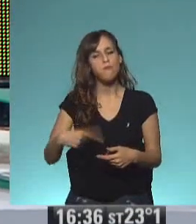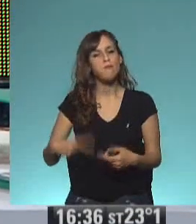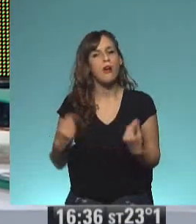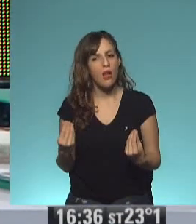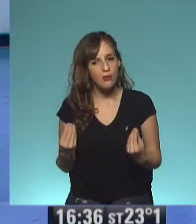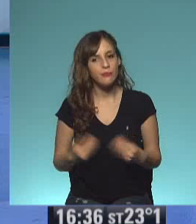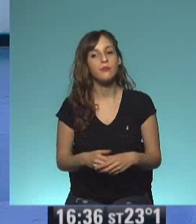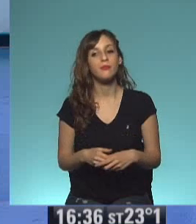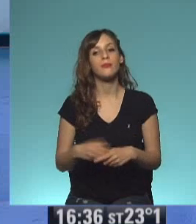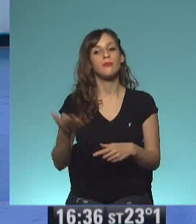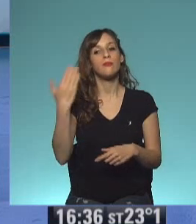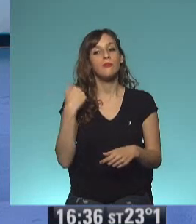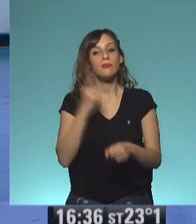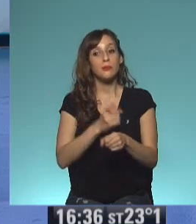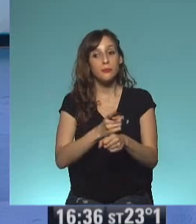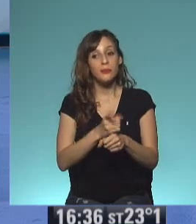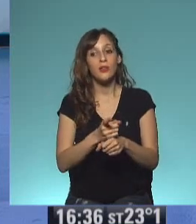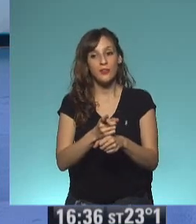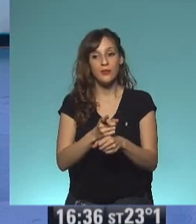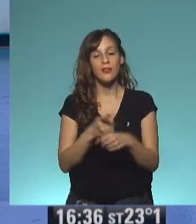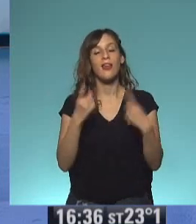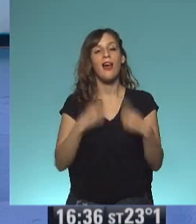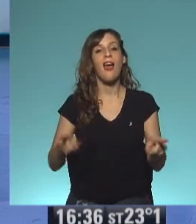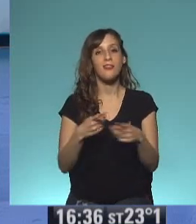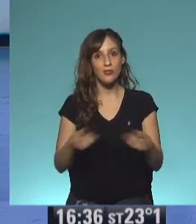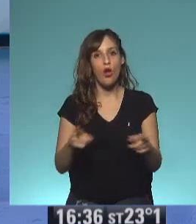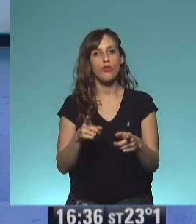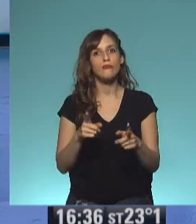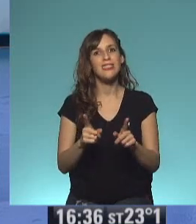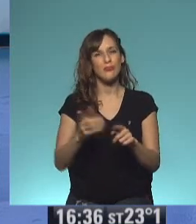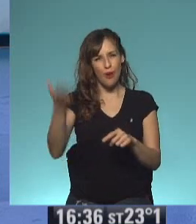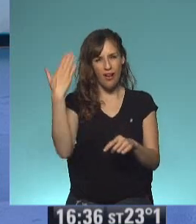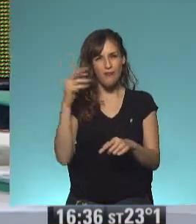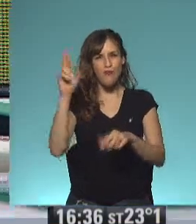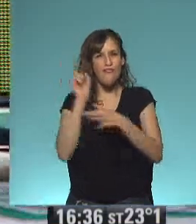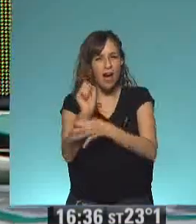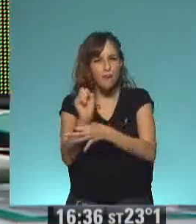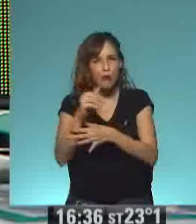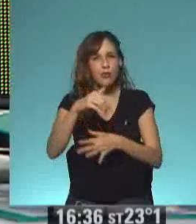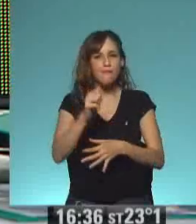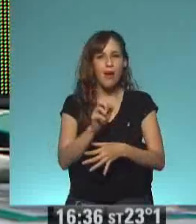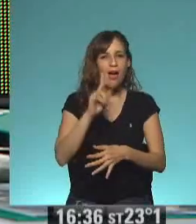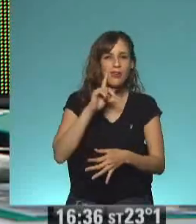a hicimos primero la canción de fue la de maría de agua la primera antes del